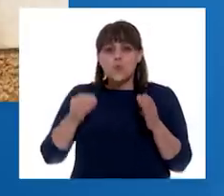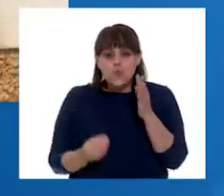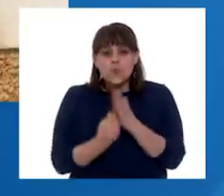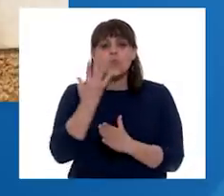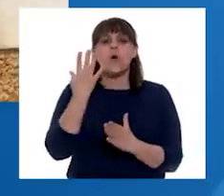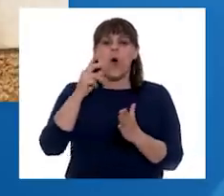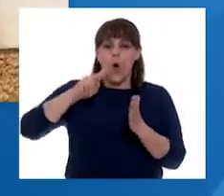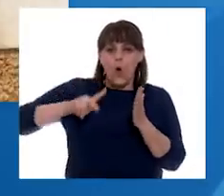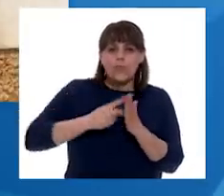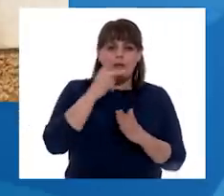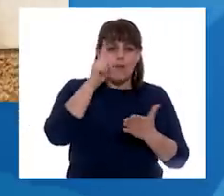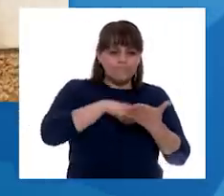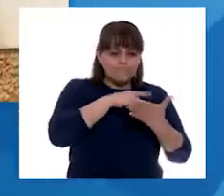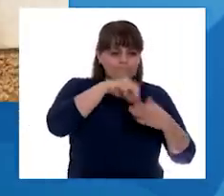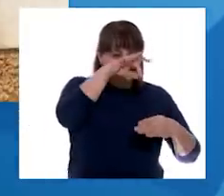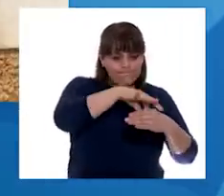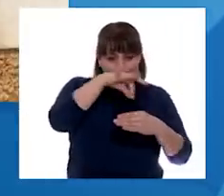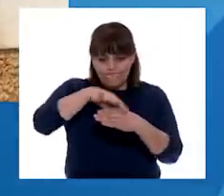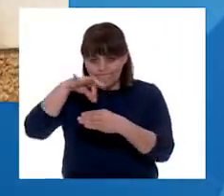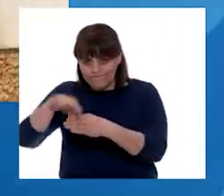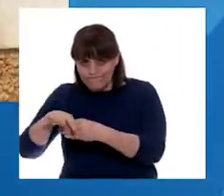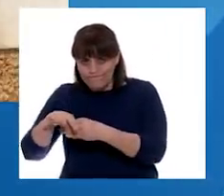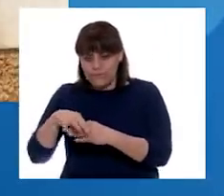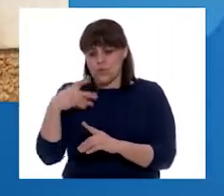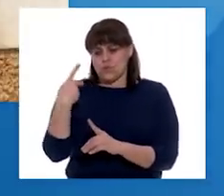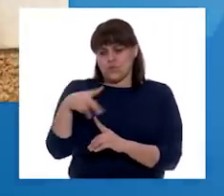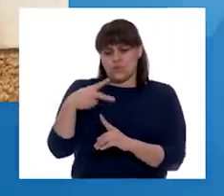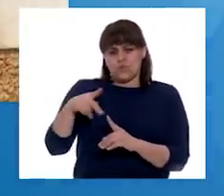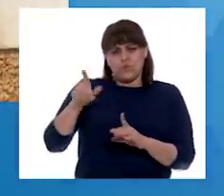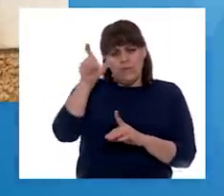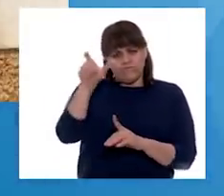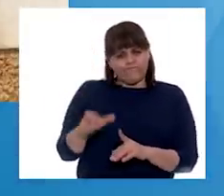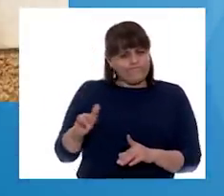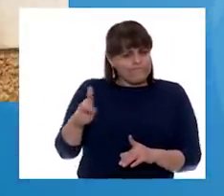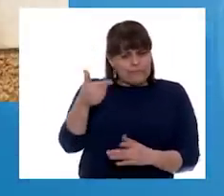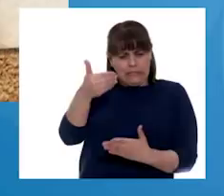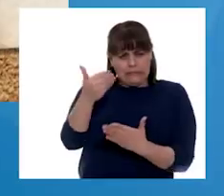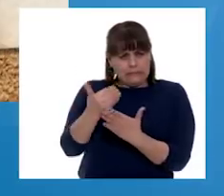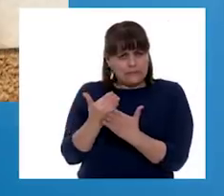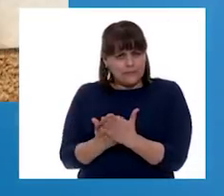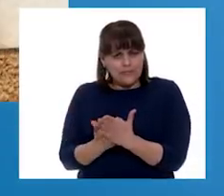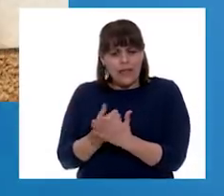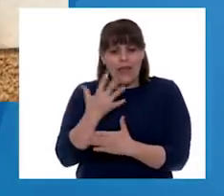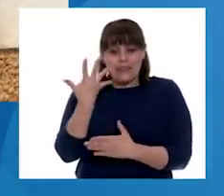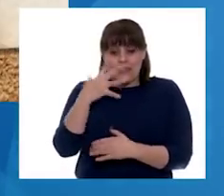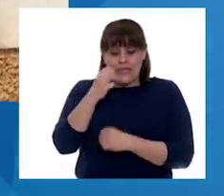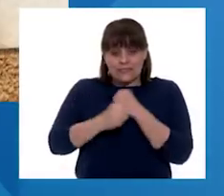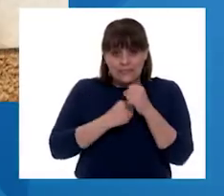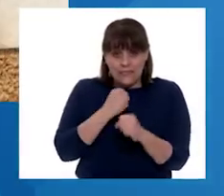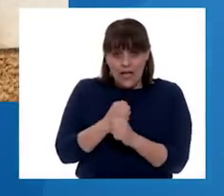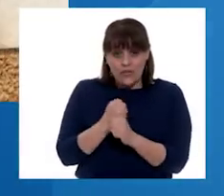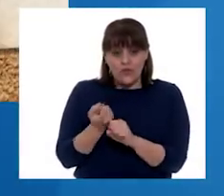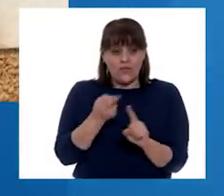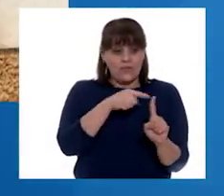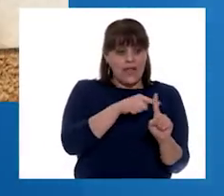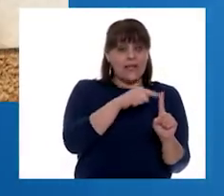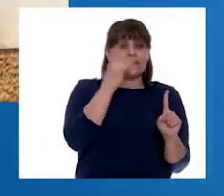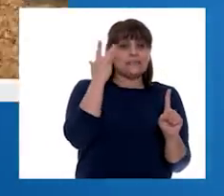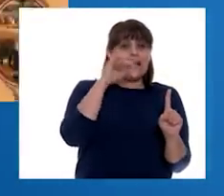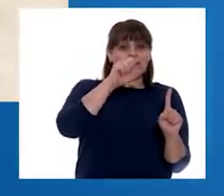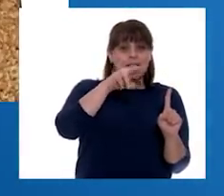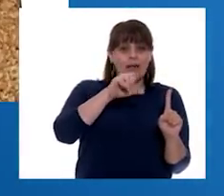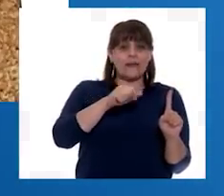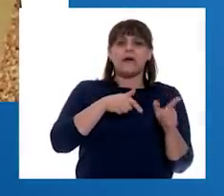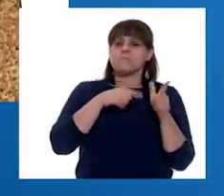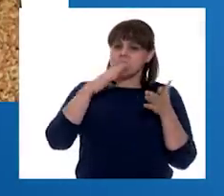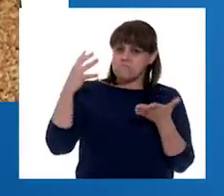ya reconocida carrera, influencia, popularidad y carisma, después de 10 años, Santana ganaría la